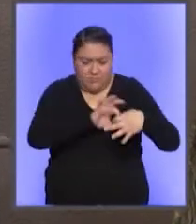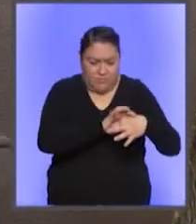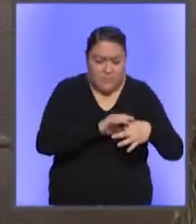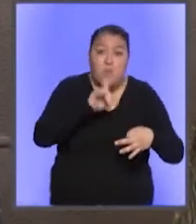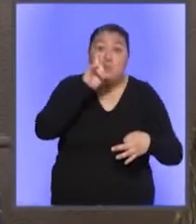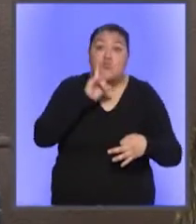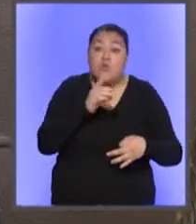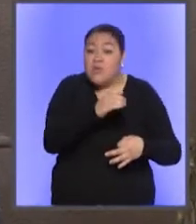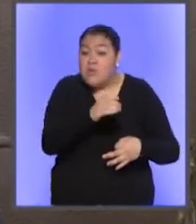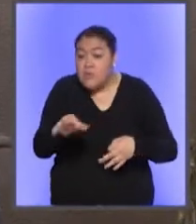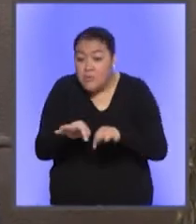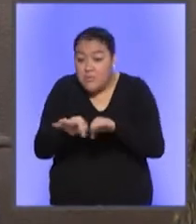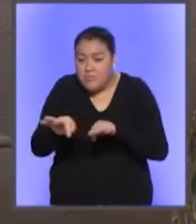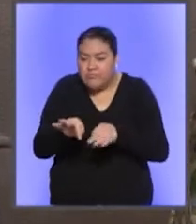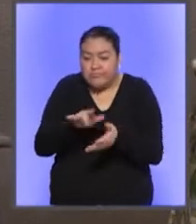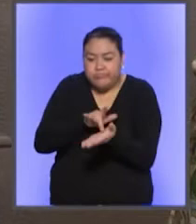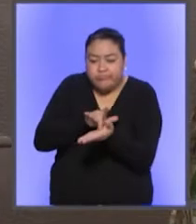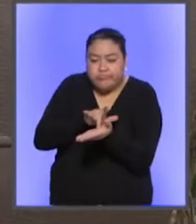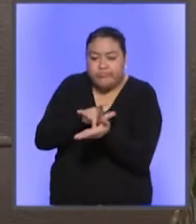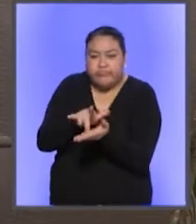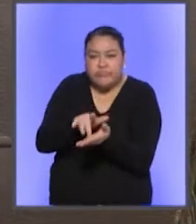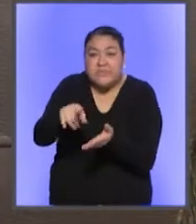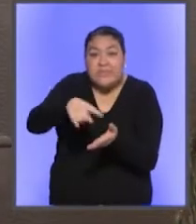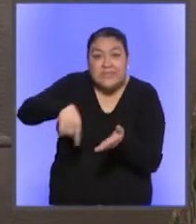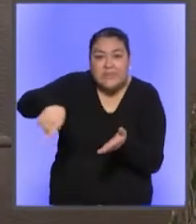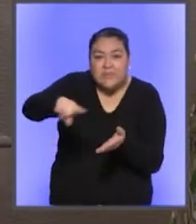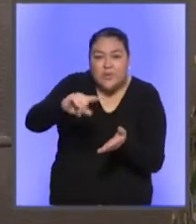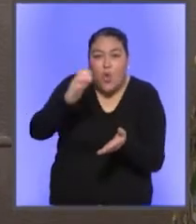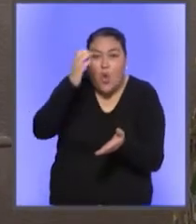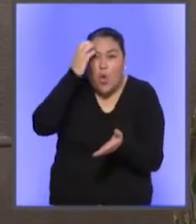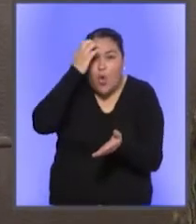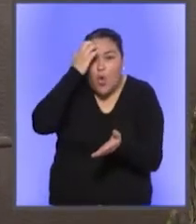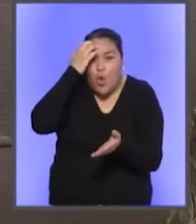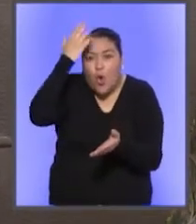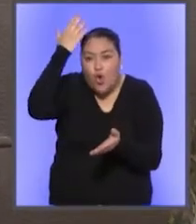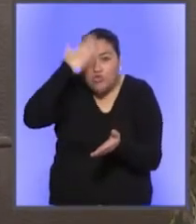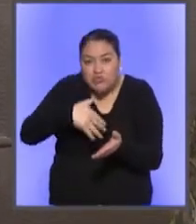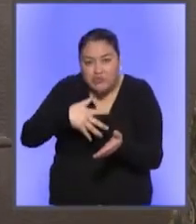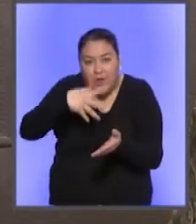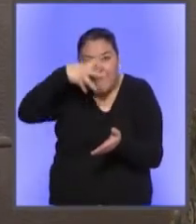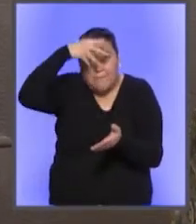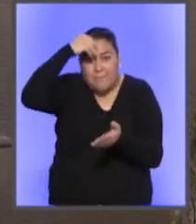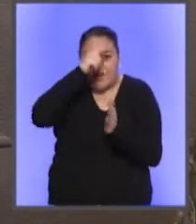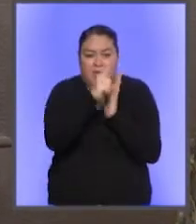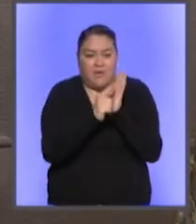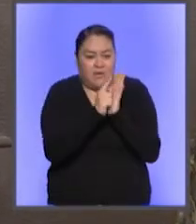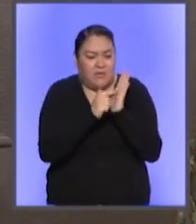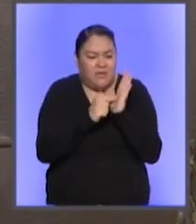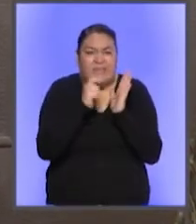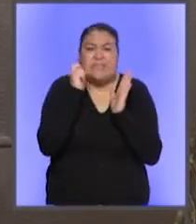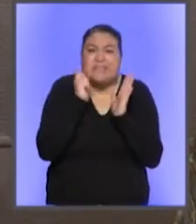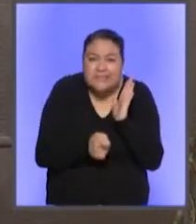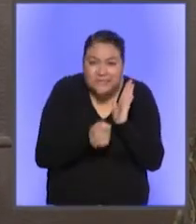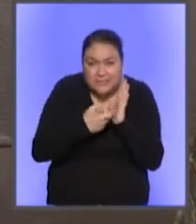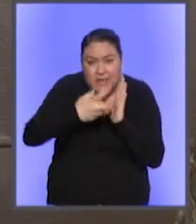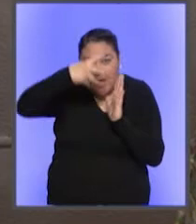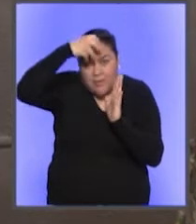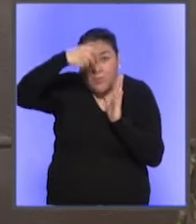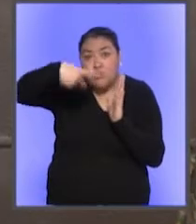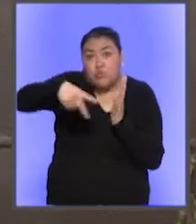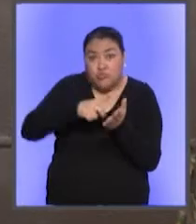apoyar a la mujer rural para que sepa y conozca sus derechos dentro de la legislación